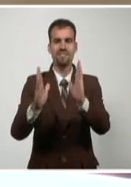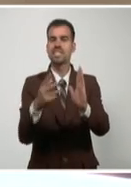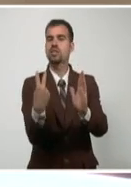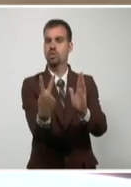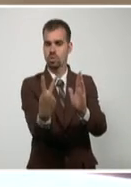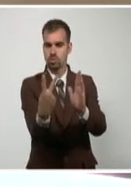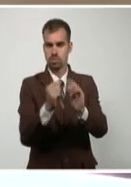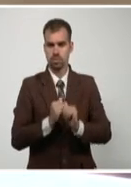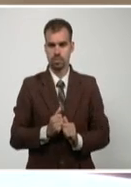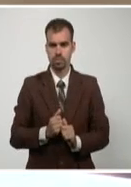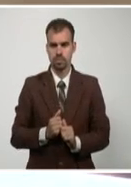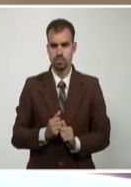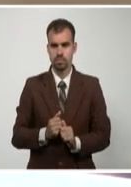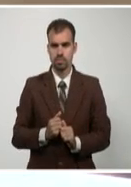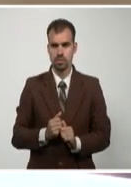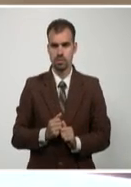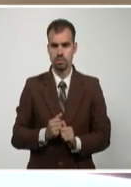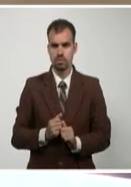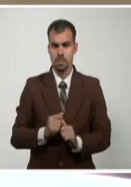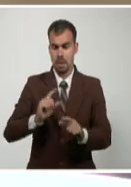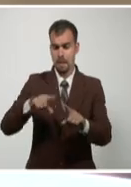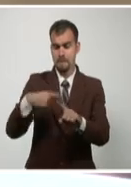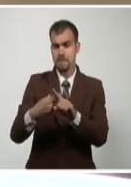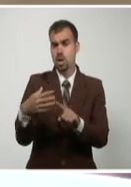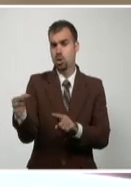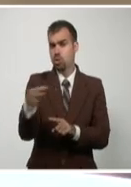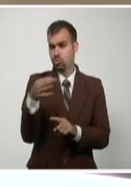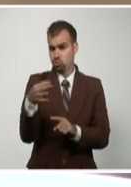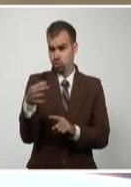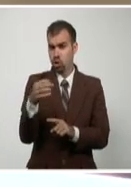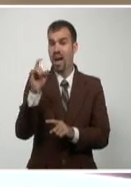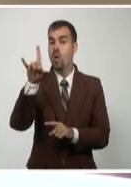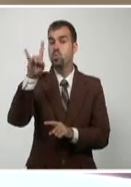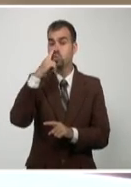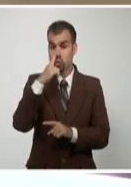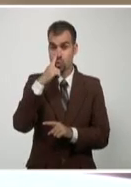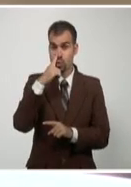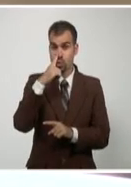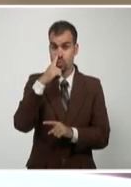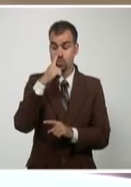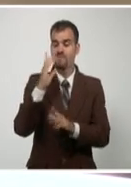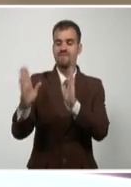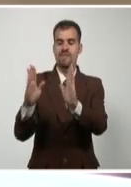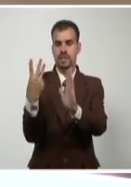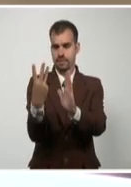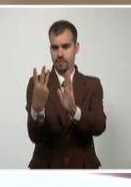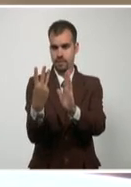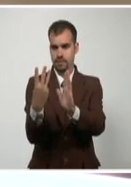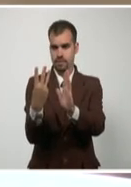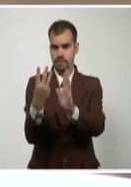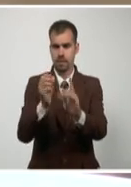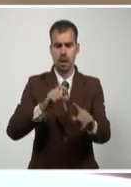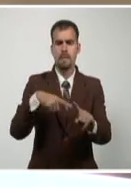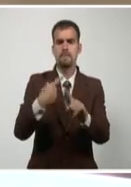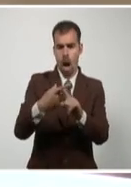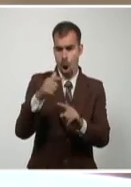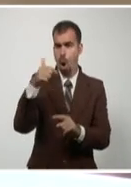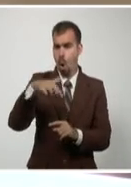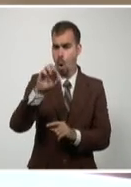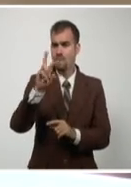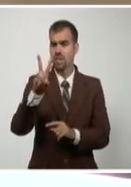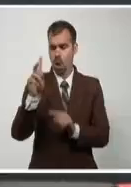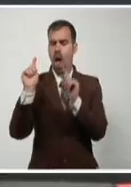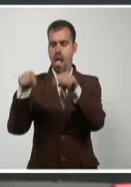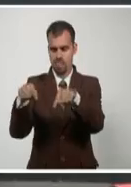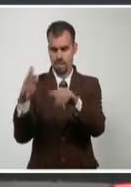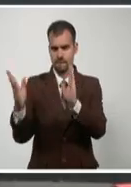3 al municipio Unión de Reyes, que se encontraba en la nueva normalidad y mantener a Jovellano en esta fase